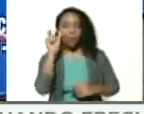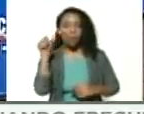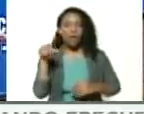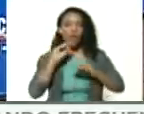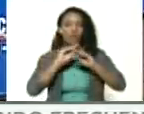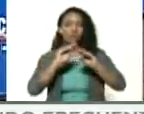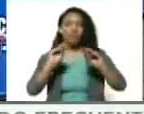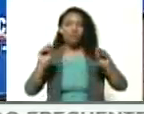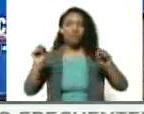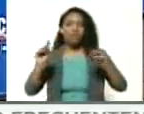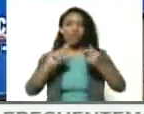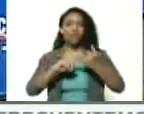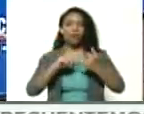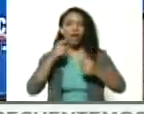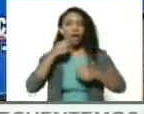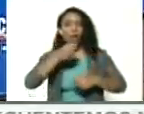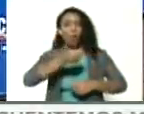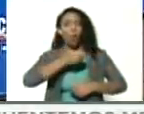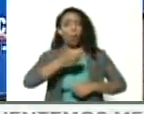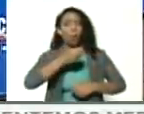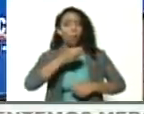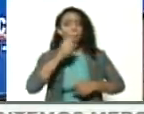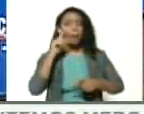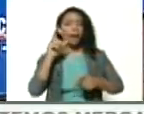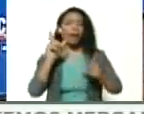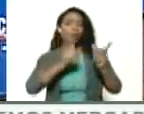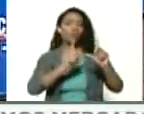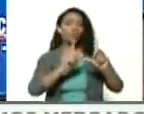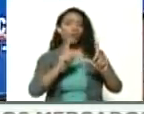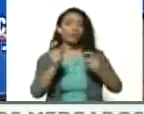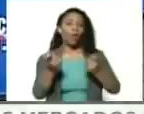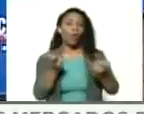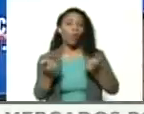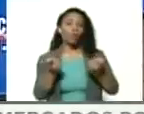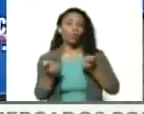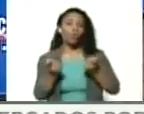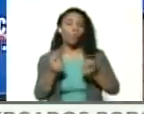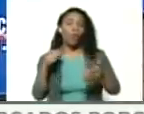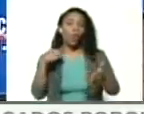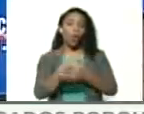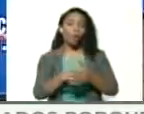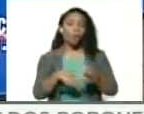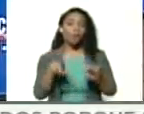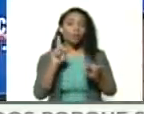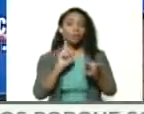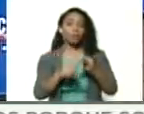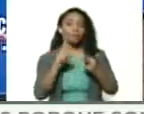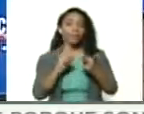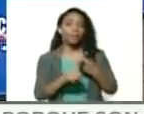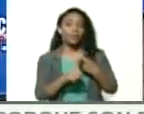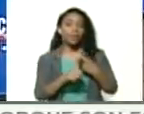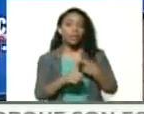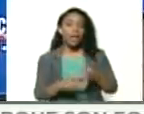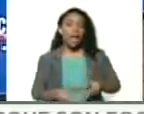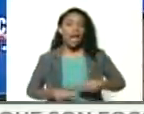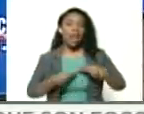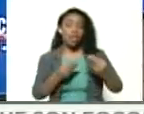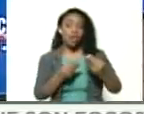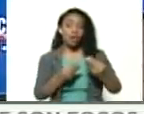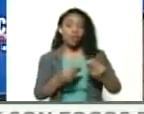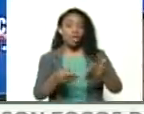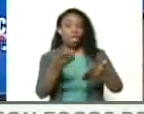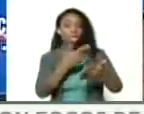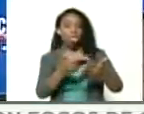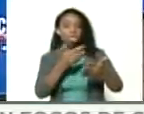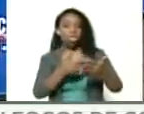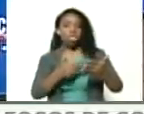convocó una rueda de prensa, pero los medios estaban controlados por los golpistas. Y le dio una larguita allí